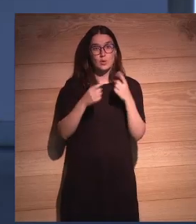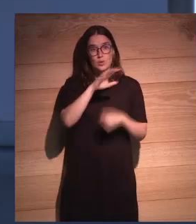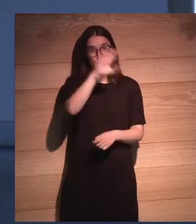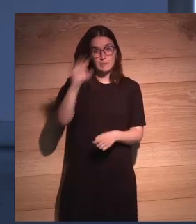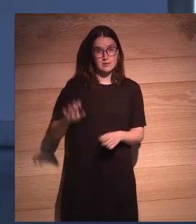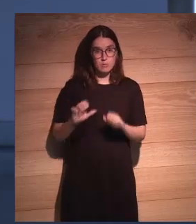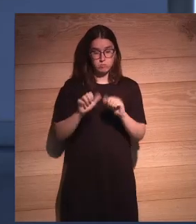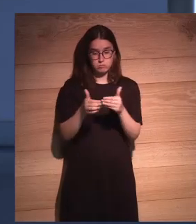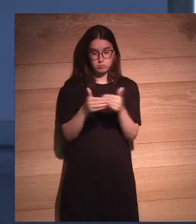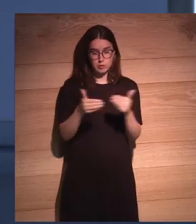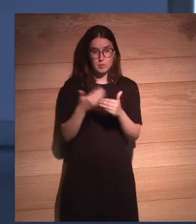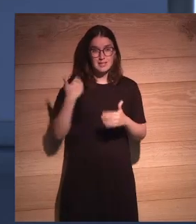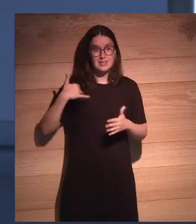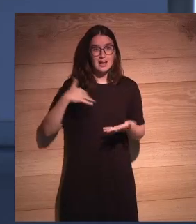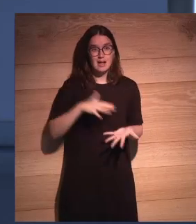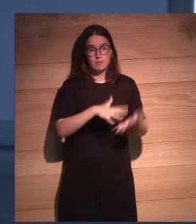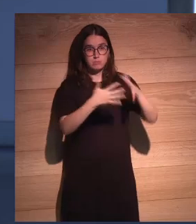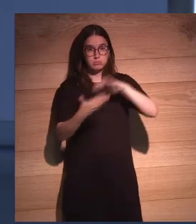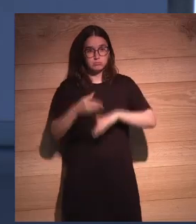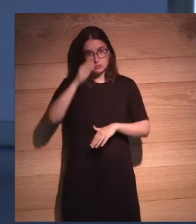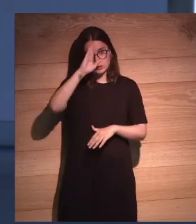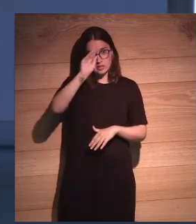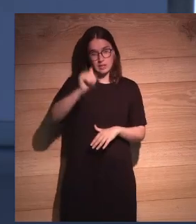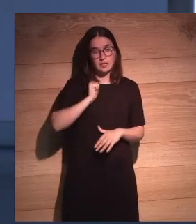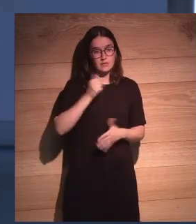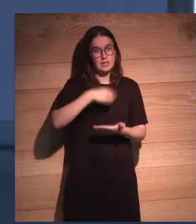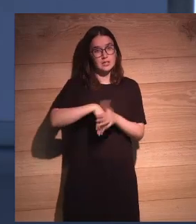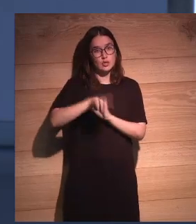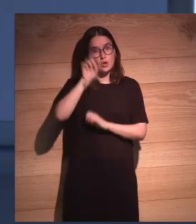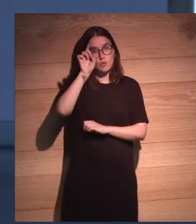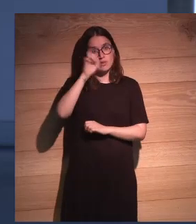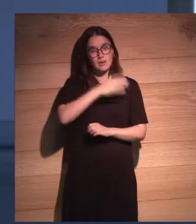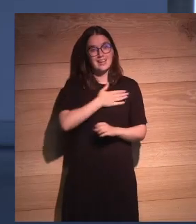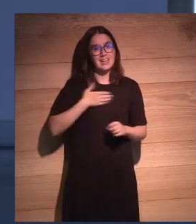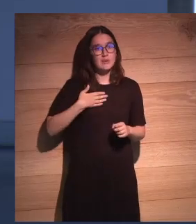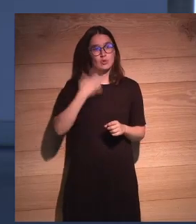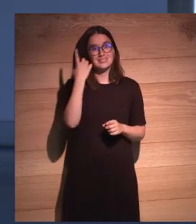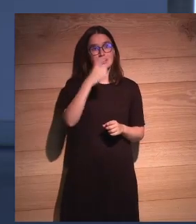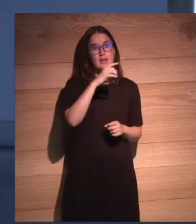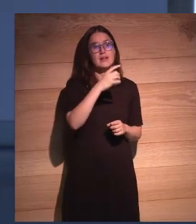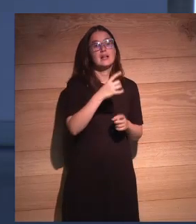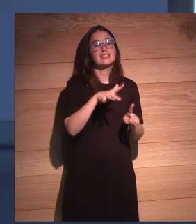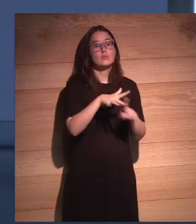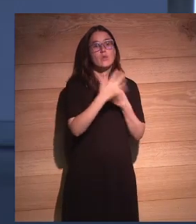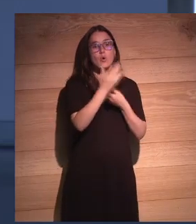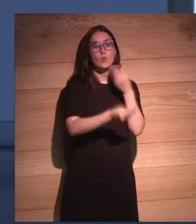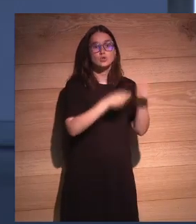ya han comenzado a aplicar la inteligencia artificial en educación y queríamos mapear esos casos de